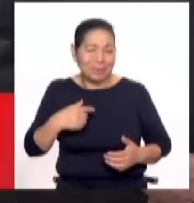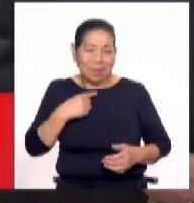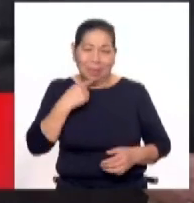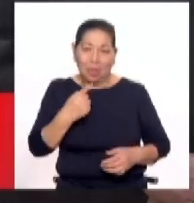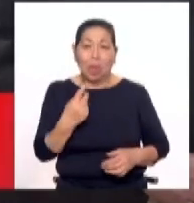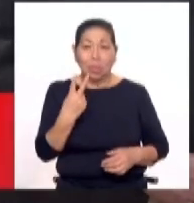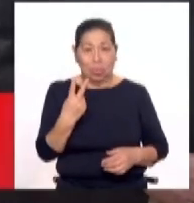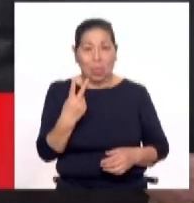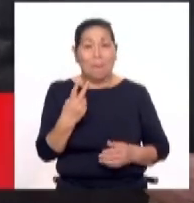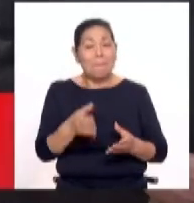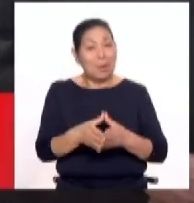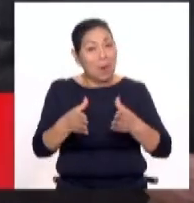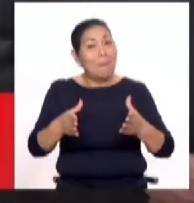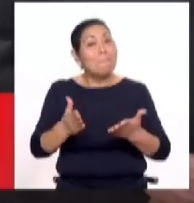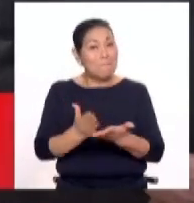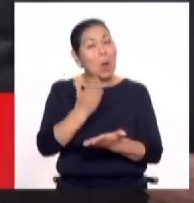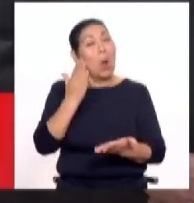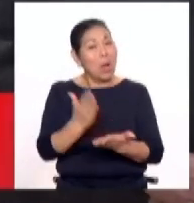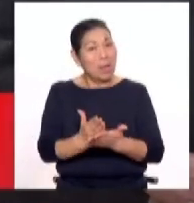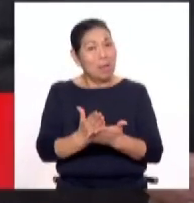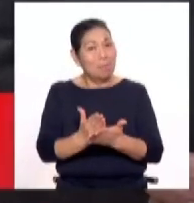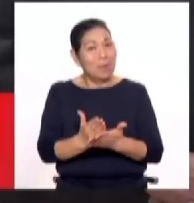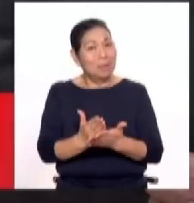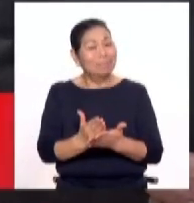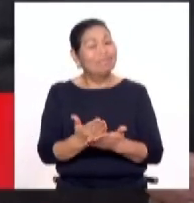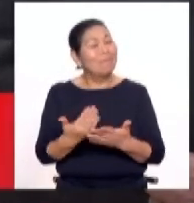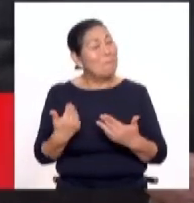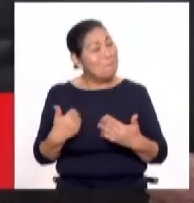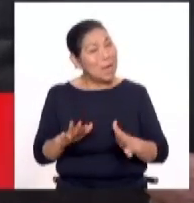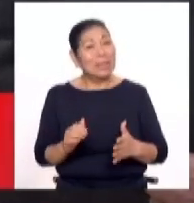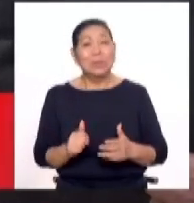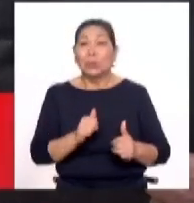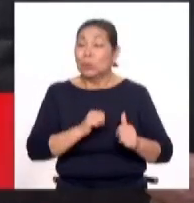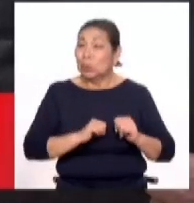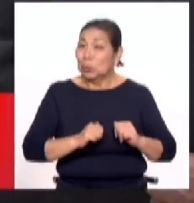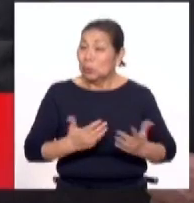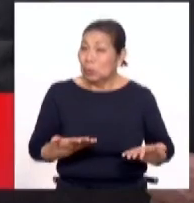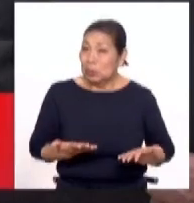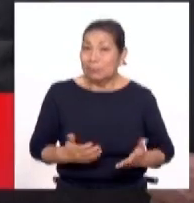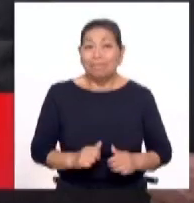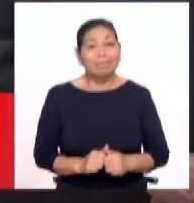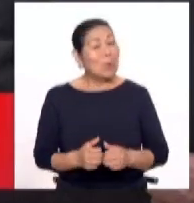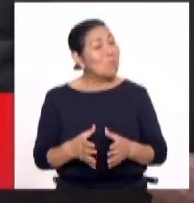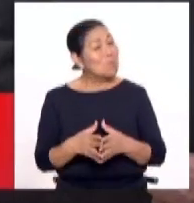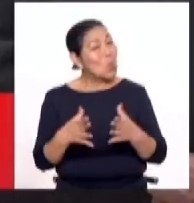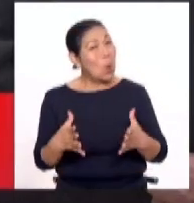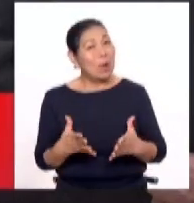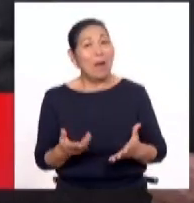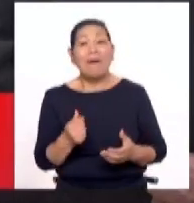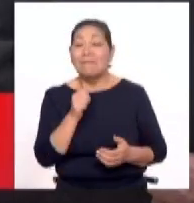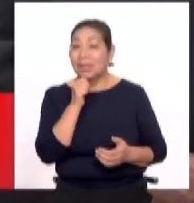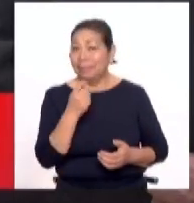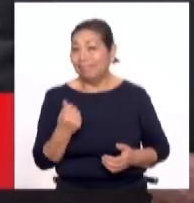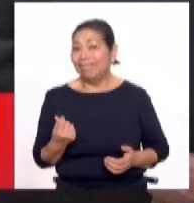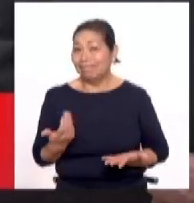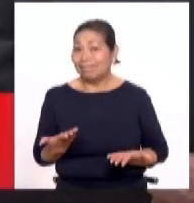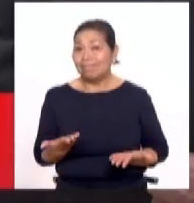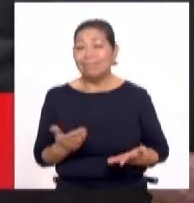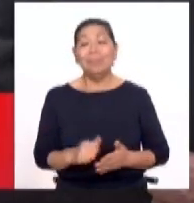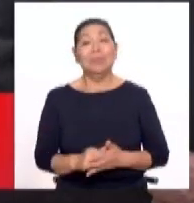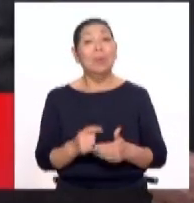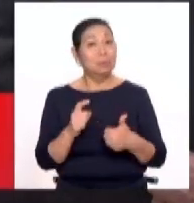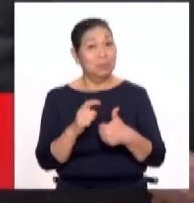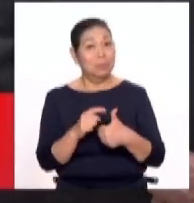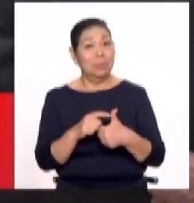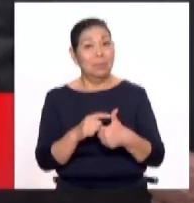Hay dos grandes problemas que tenemos a nivel nacional que afectan tremendamente la economía. Uno